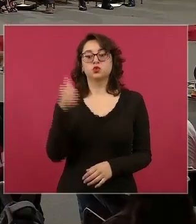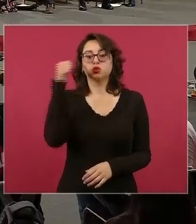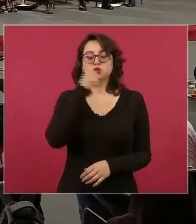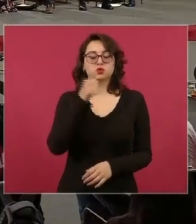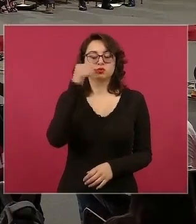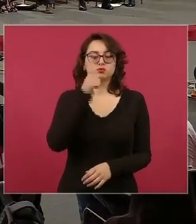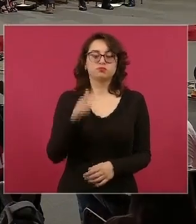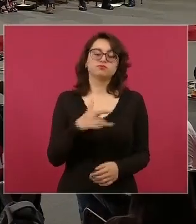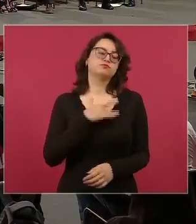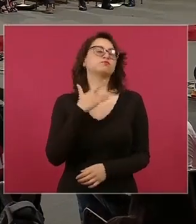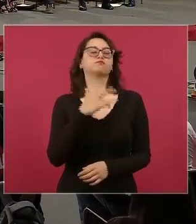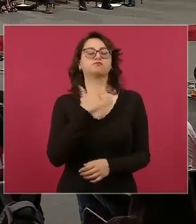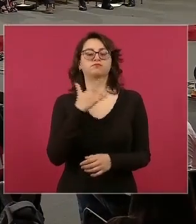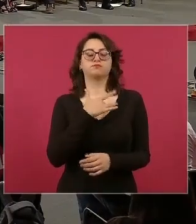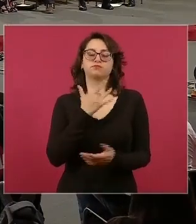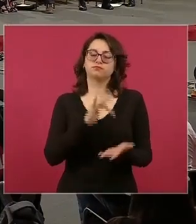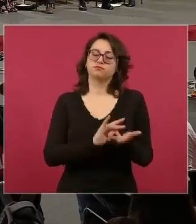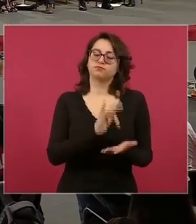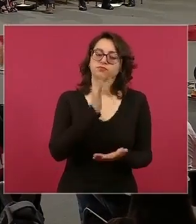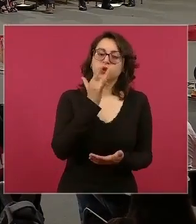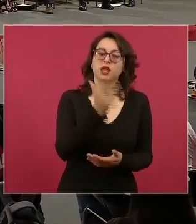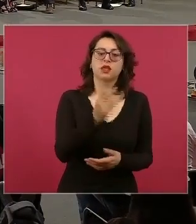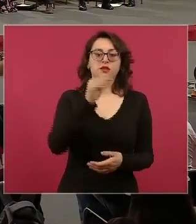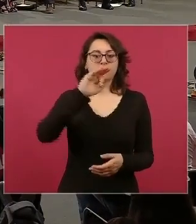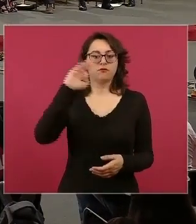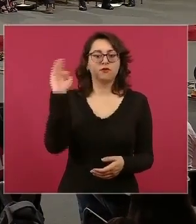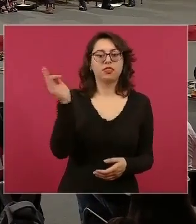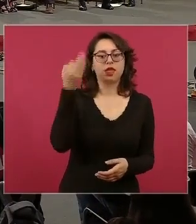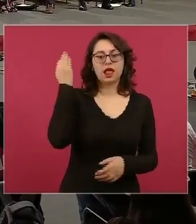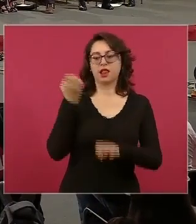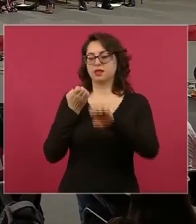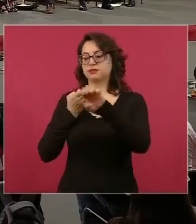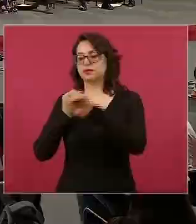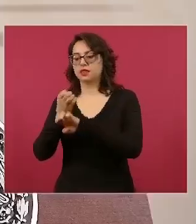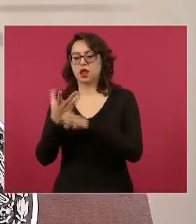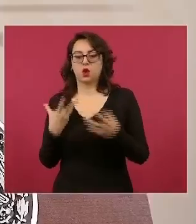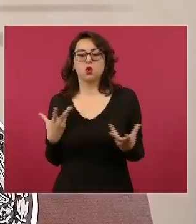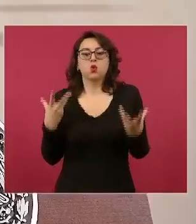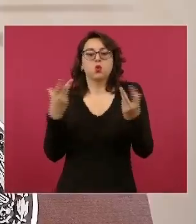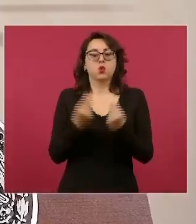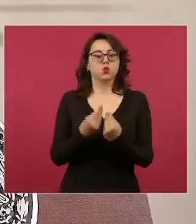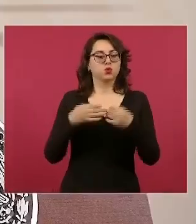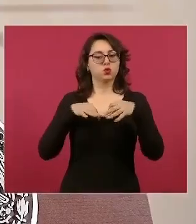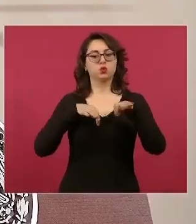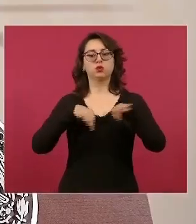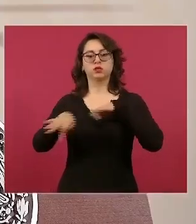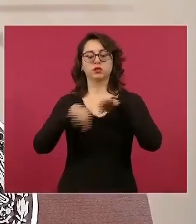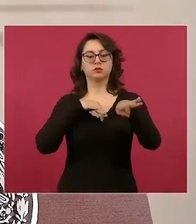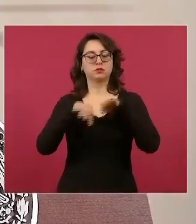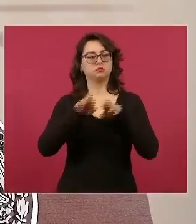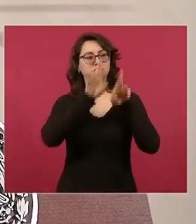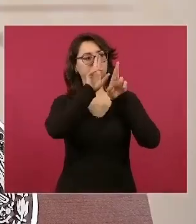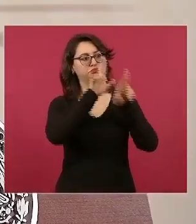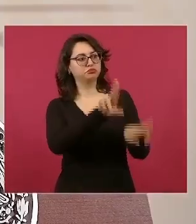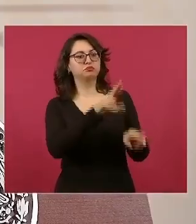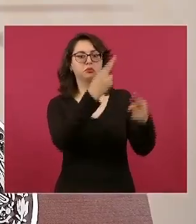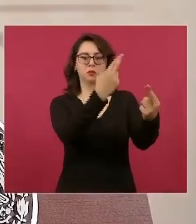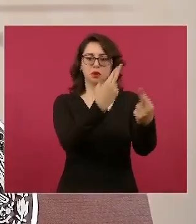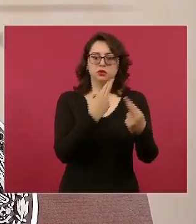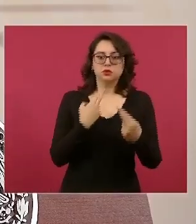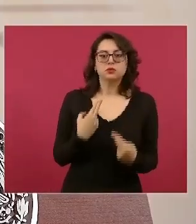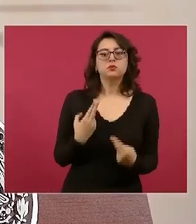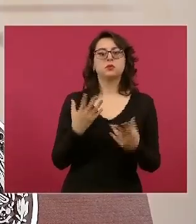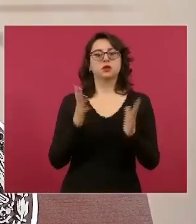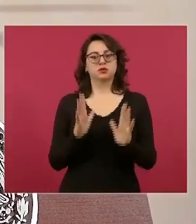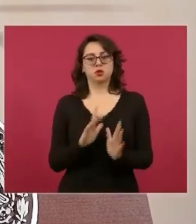agradecer el trabajo coordinado y respetuoso que estamos realizando entre el gobierno federal y el gobierno estatal, respetando cada quien las atribuciones